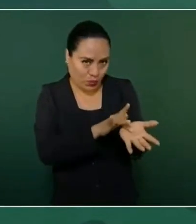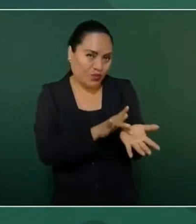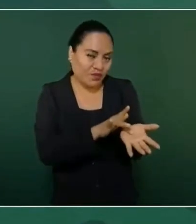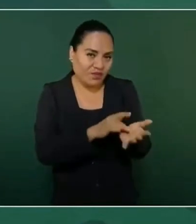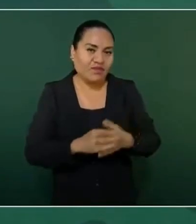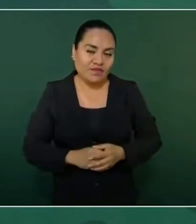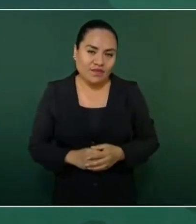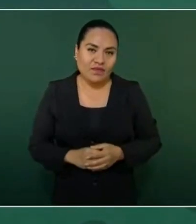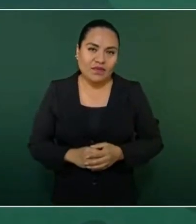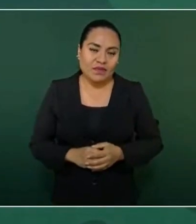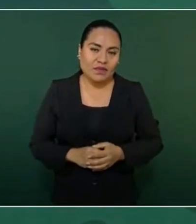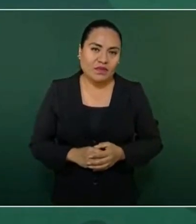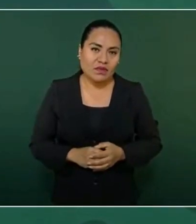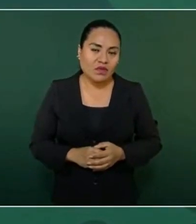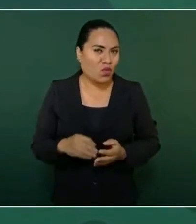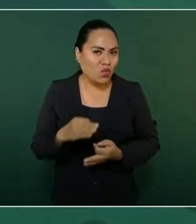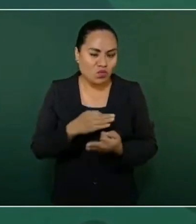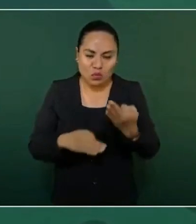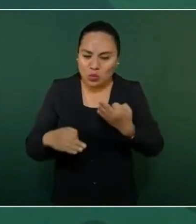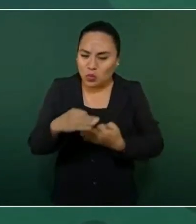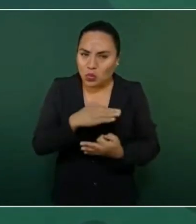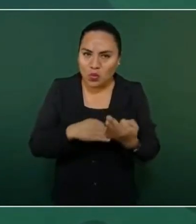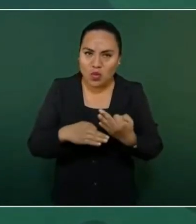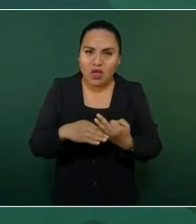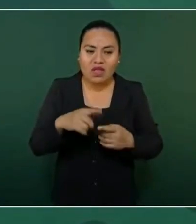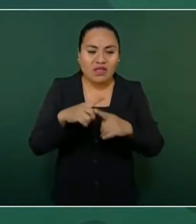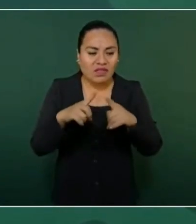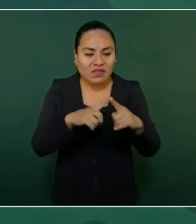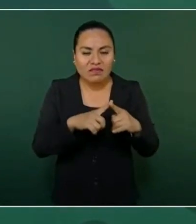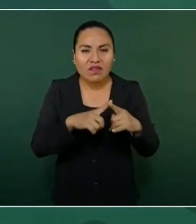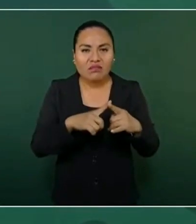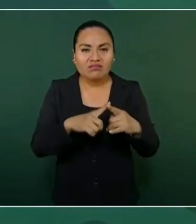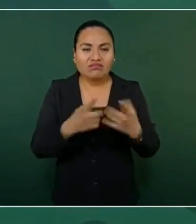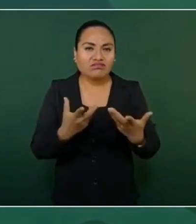en todo lo que tiene que ver con industrias